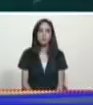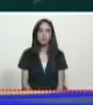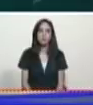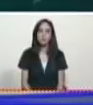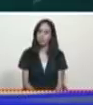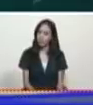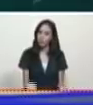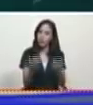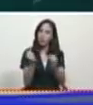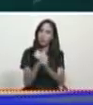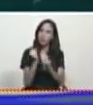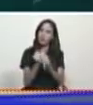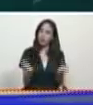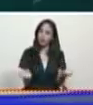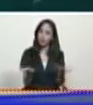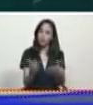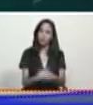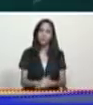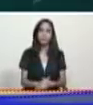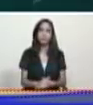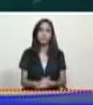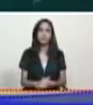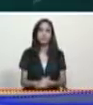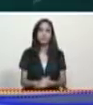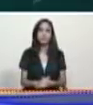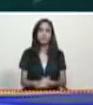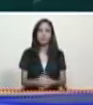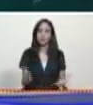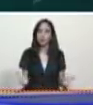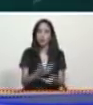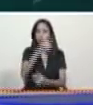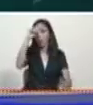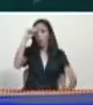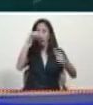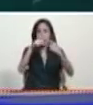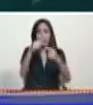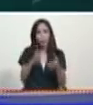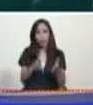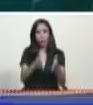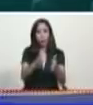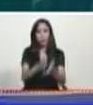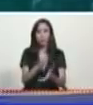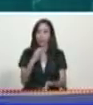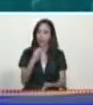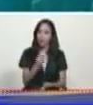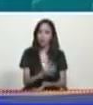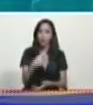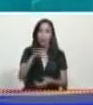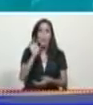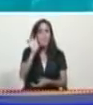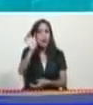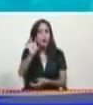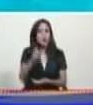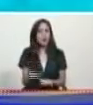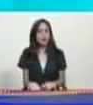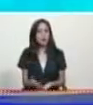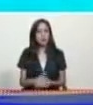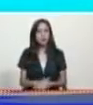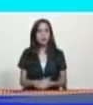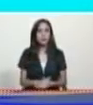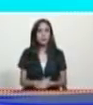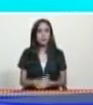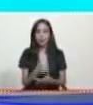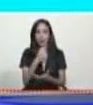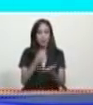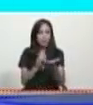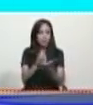Hagamos el trabajo, labremos el camino. Este país en su